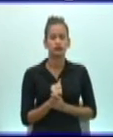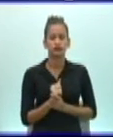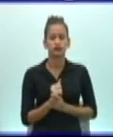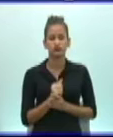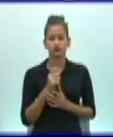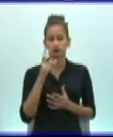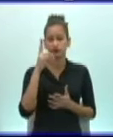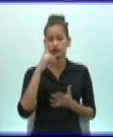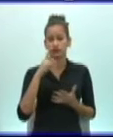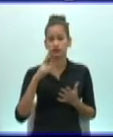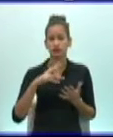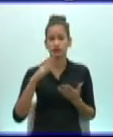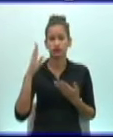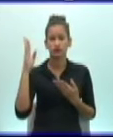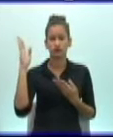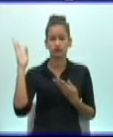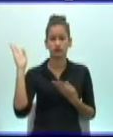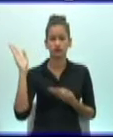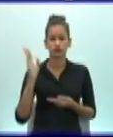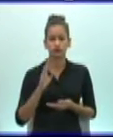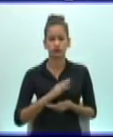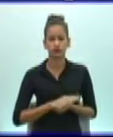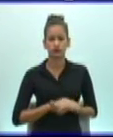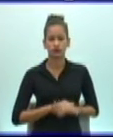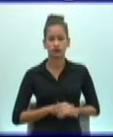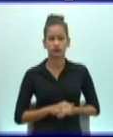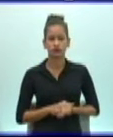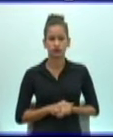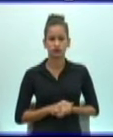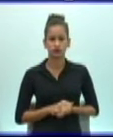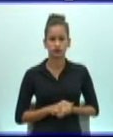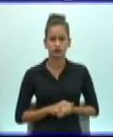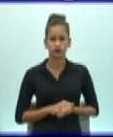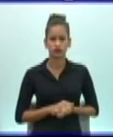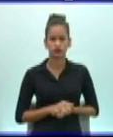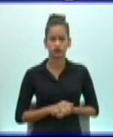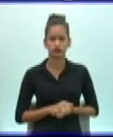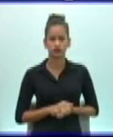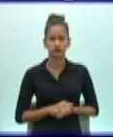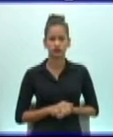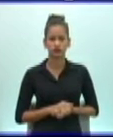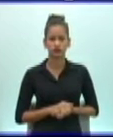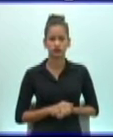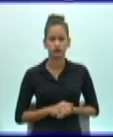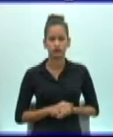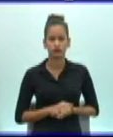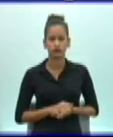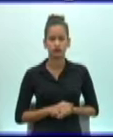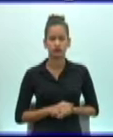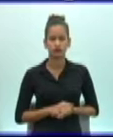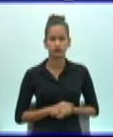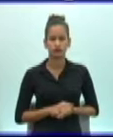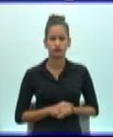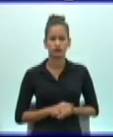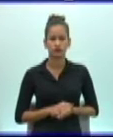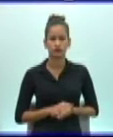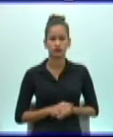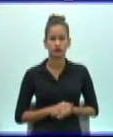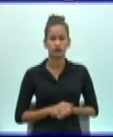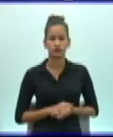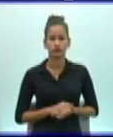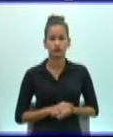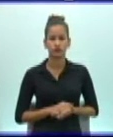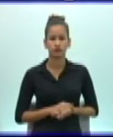puñal que por el puño echa flor. Mi verso es un surtidor que da un agua de coral.